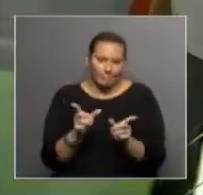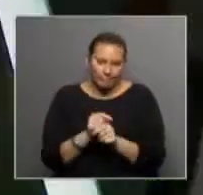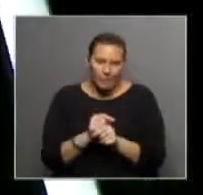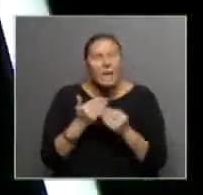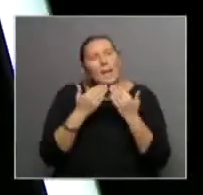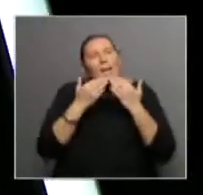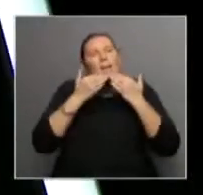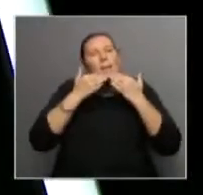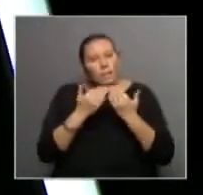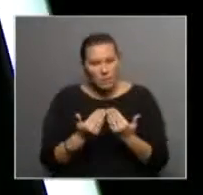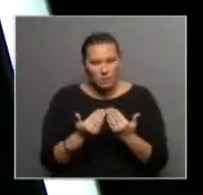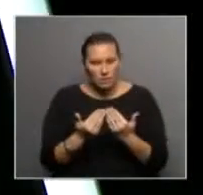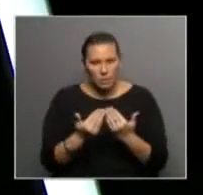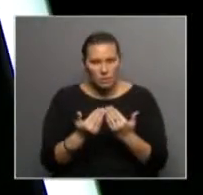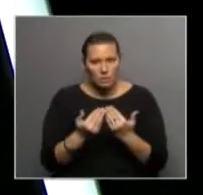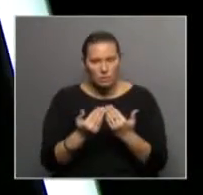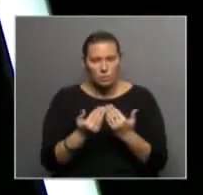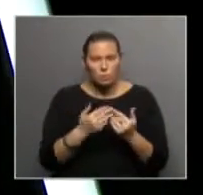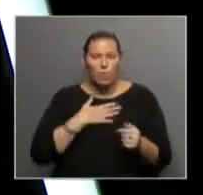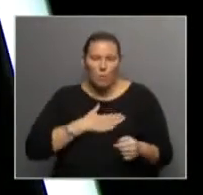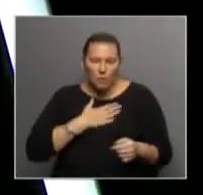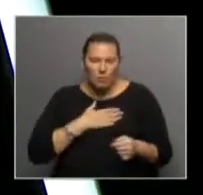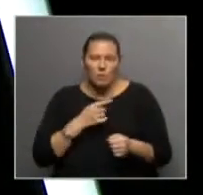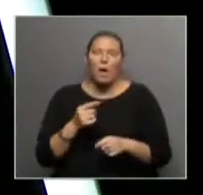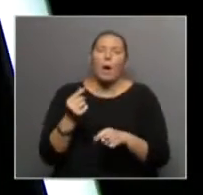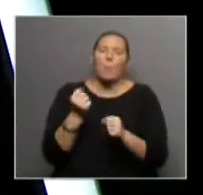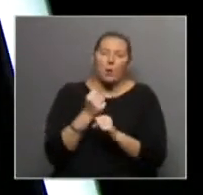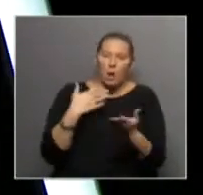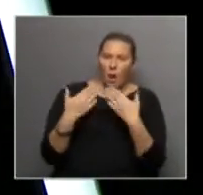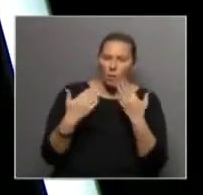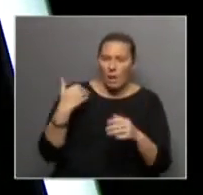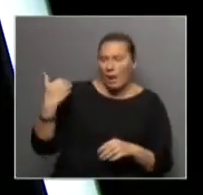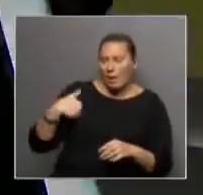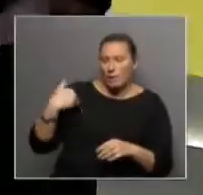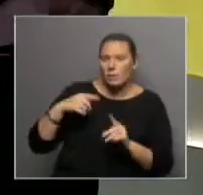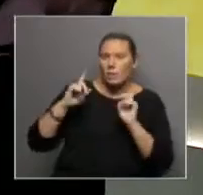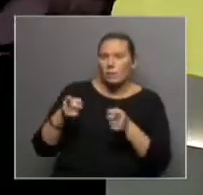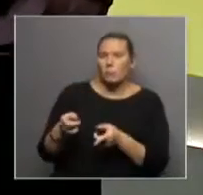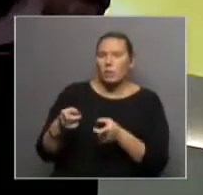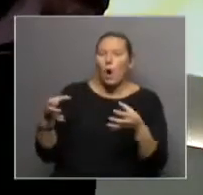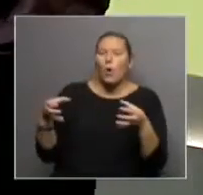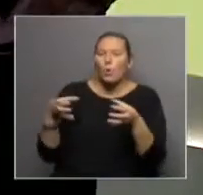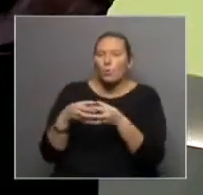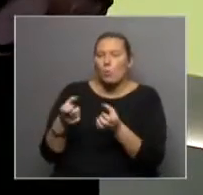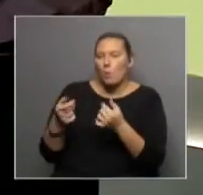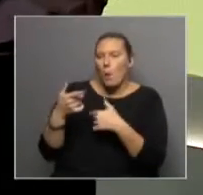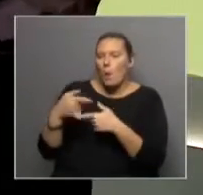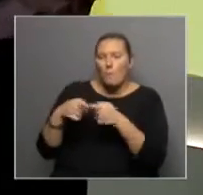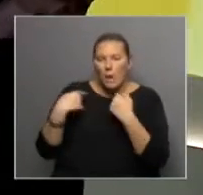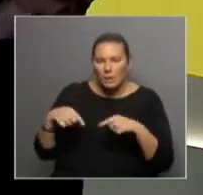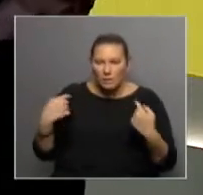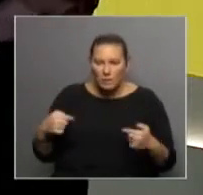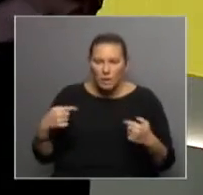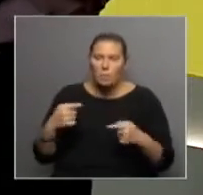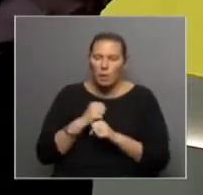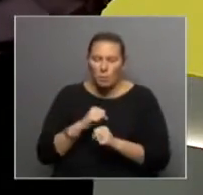Le agradecemos muchísimo su gentileza, estos minutos, el de la gente de Argentina que también nos aportó, del equipo que nos aportó material